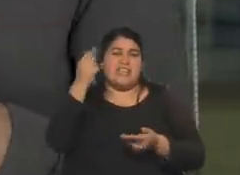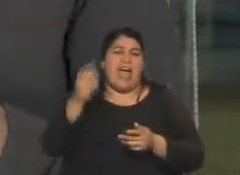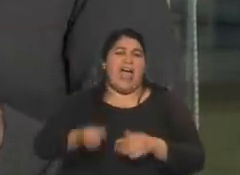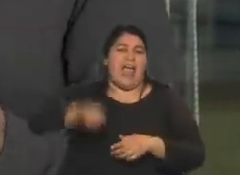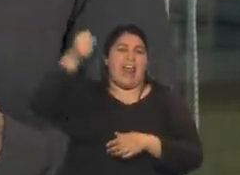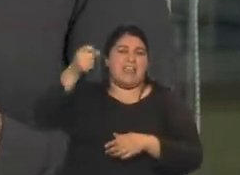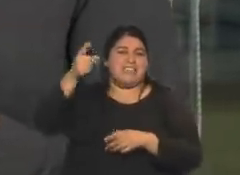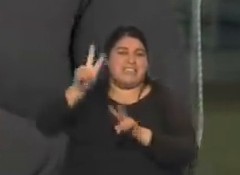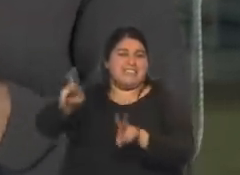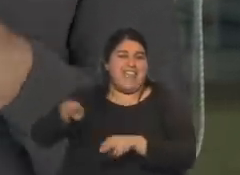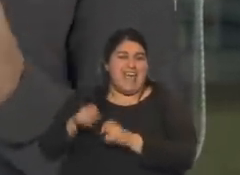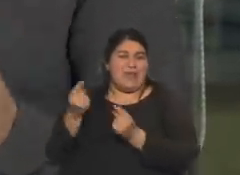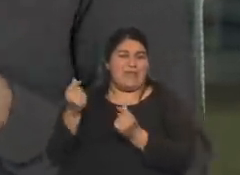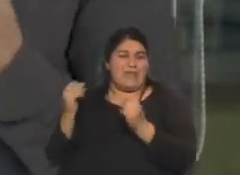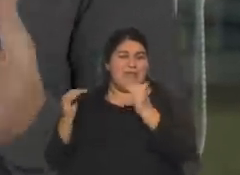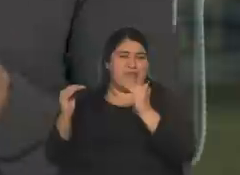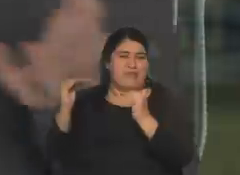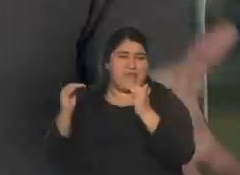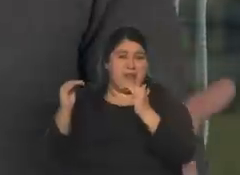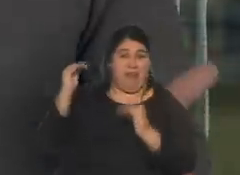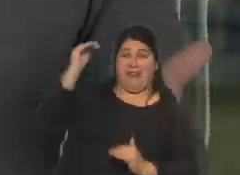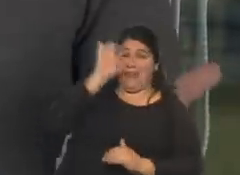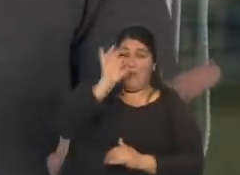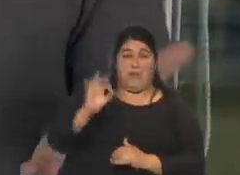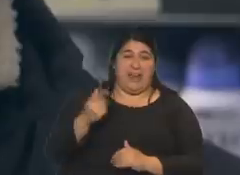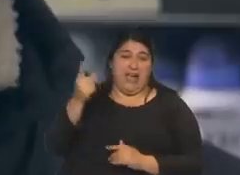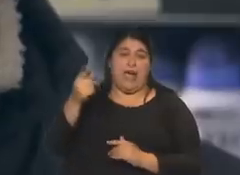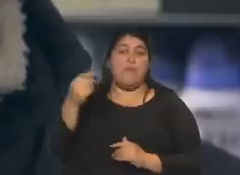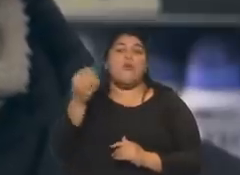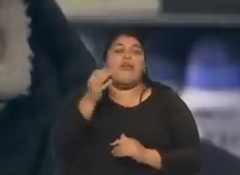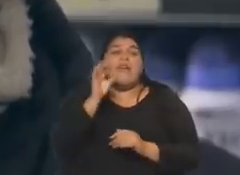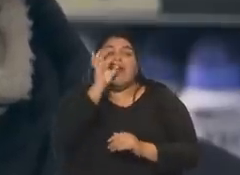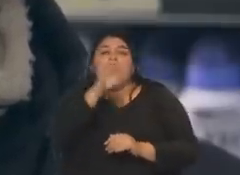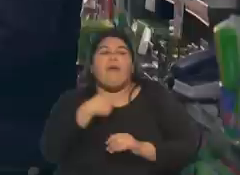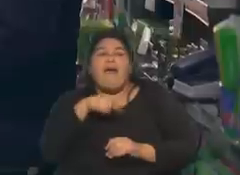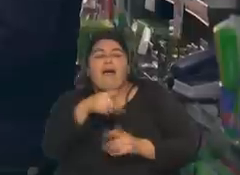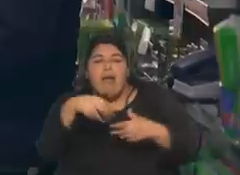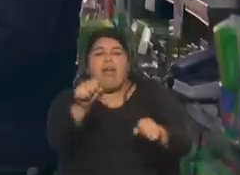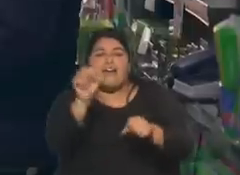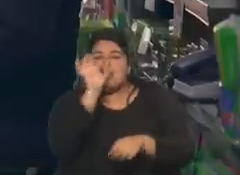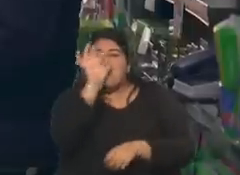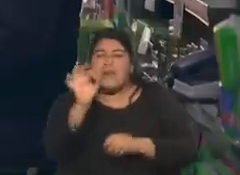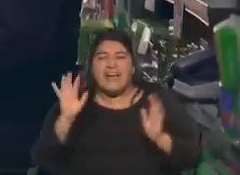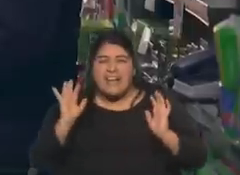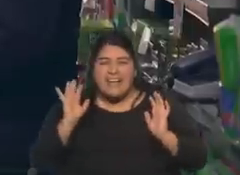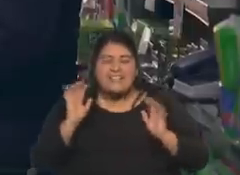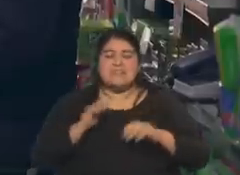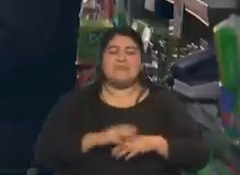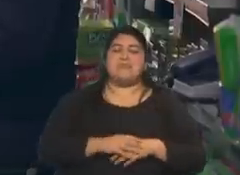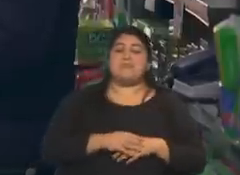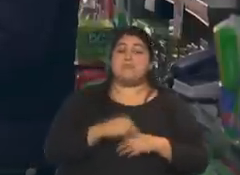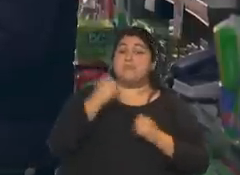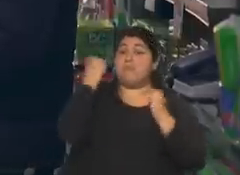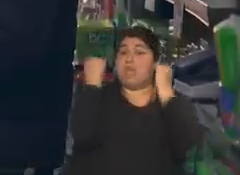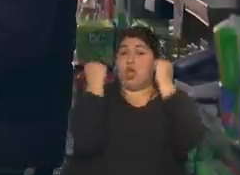que lo sostienen porque nunca podés identificar ese proceso. ¿Cuál es la alternativa para que haya una economía